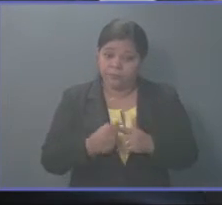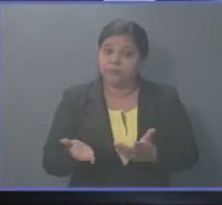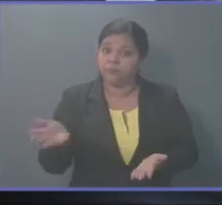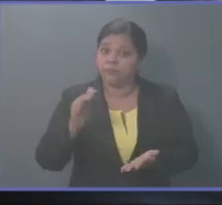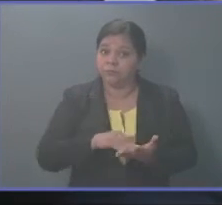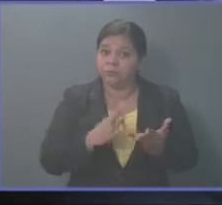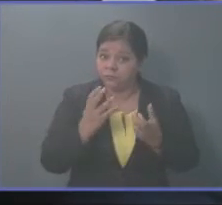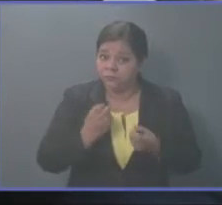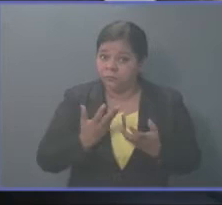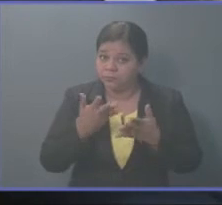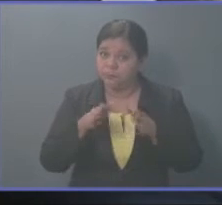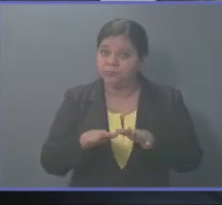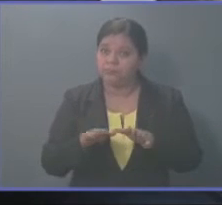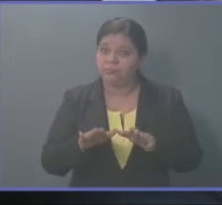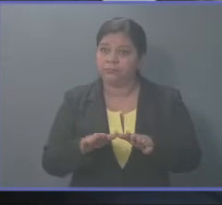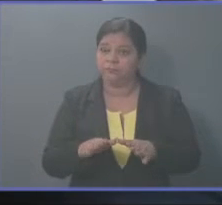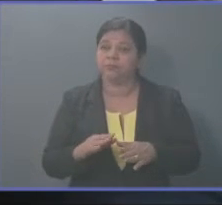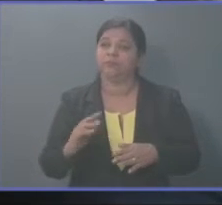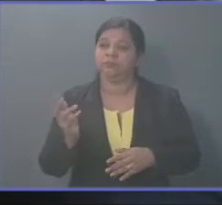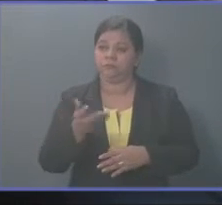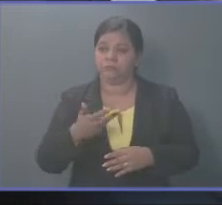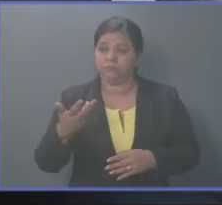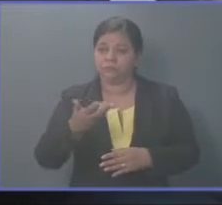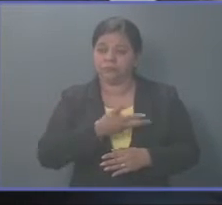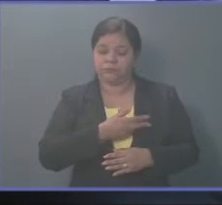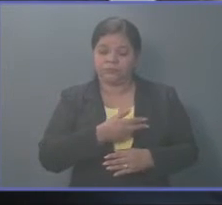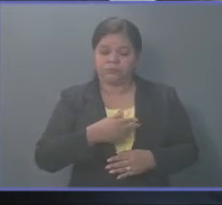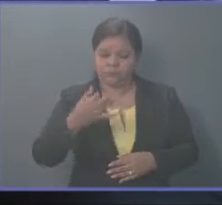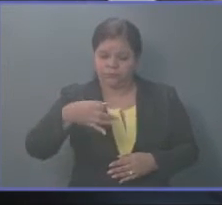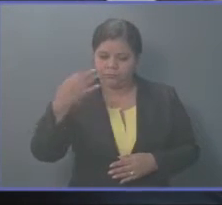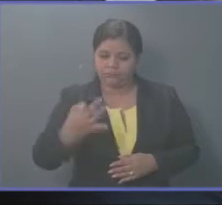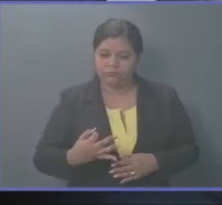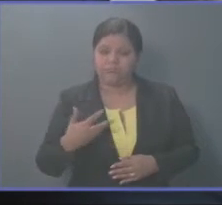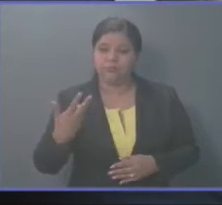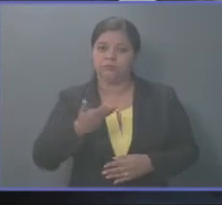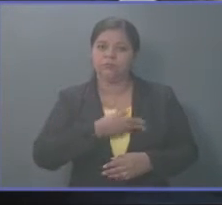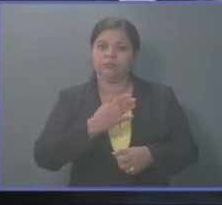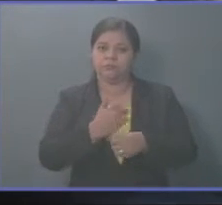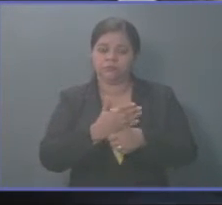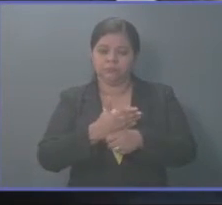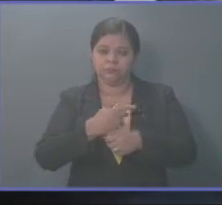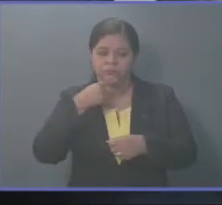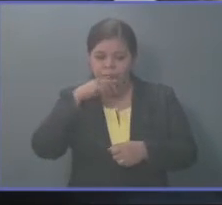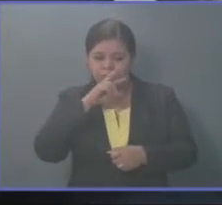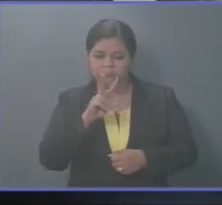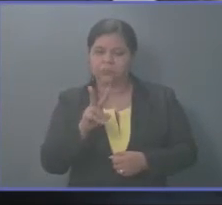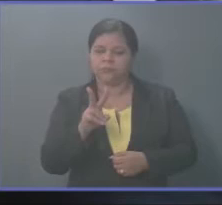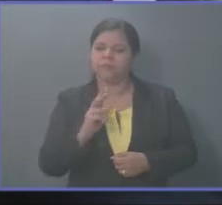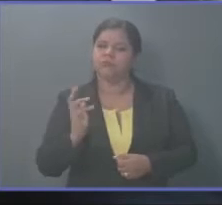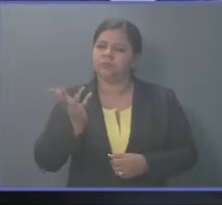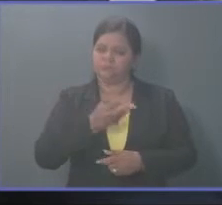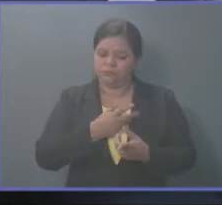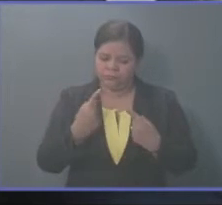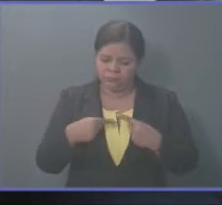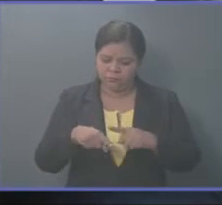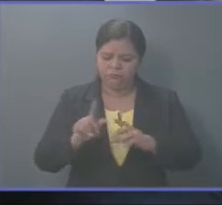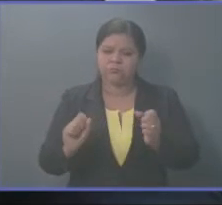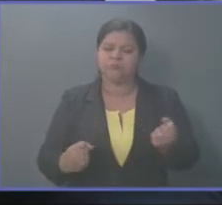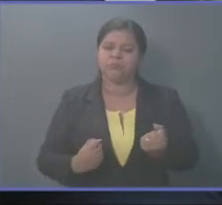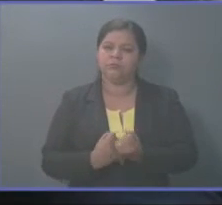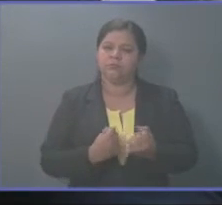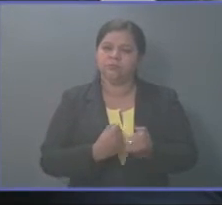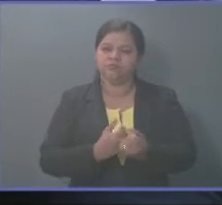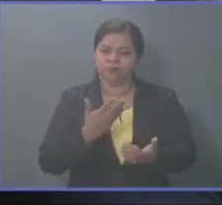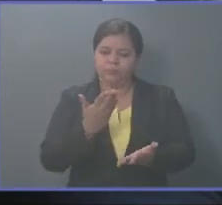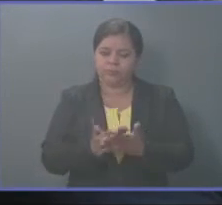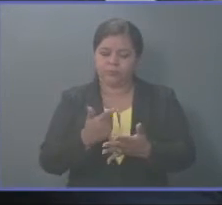más, agradecer y dejar en firme que como grupo parlamentario del FMLN vamos a seguir acompañando este tipo